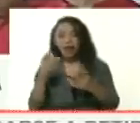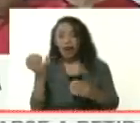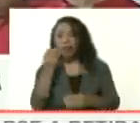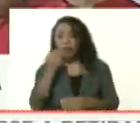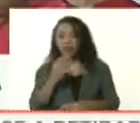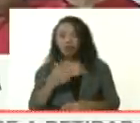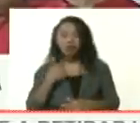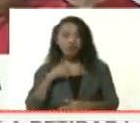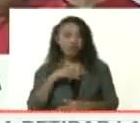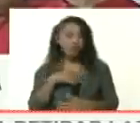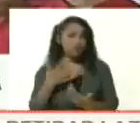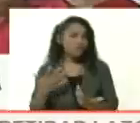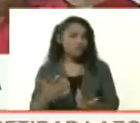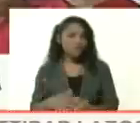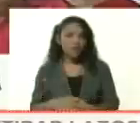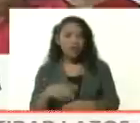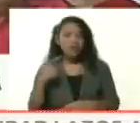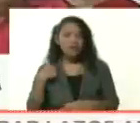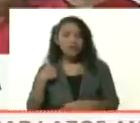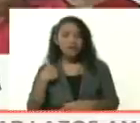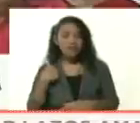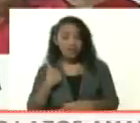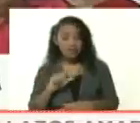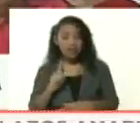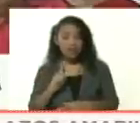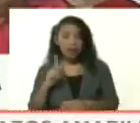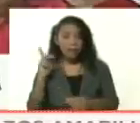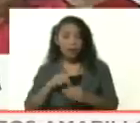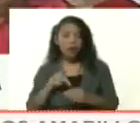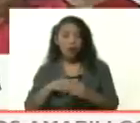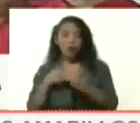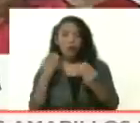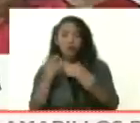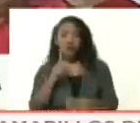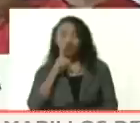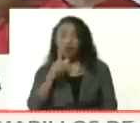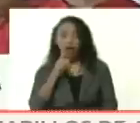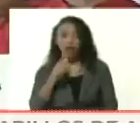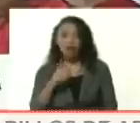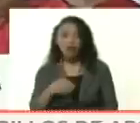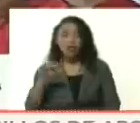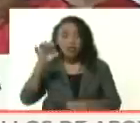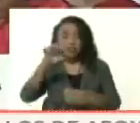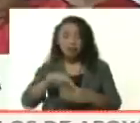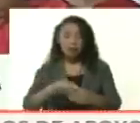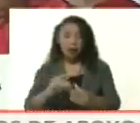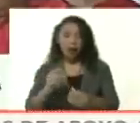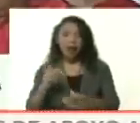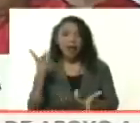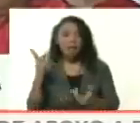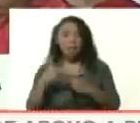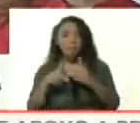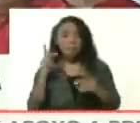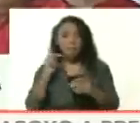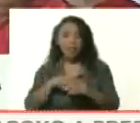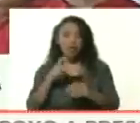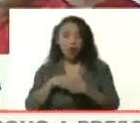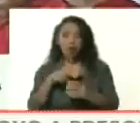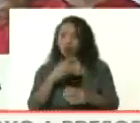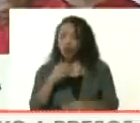Entonces nosotros, tener petróleo nos ha hecho mucho daño. El tema de sembrar el petróleo no es un tema así, que sembrar el petróleo, no,